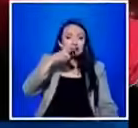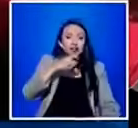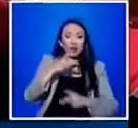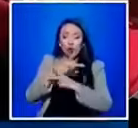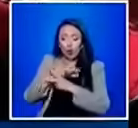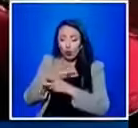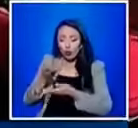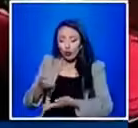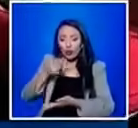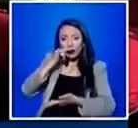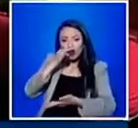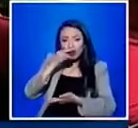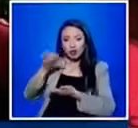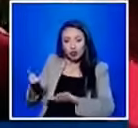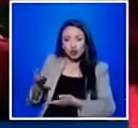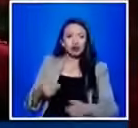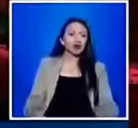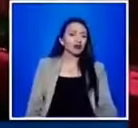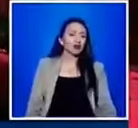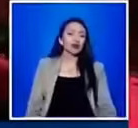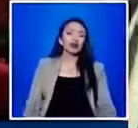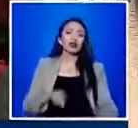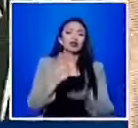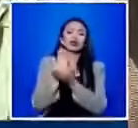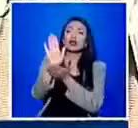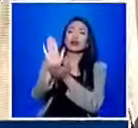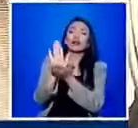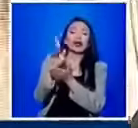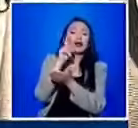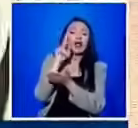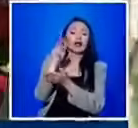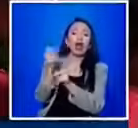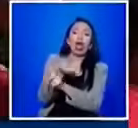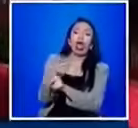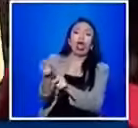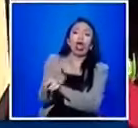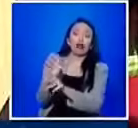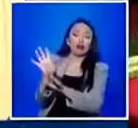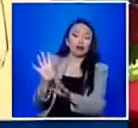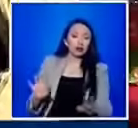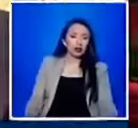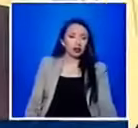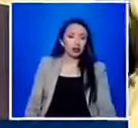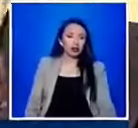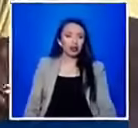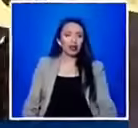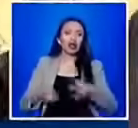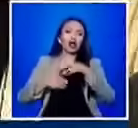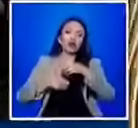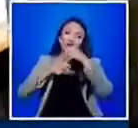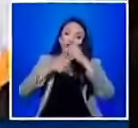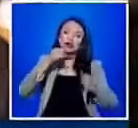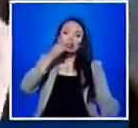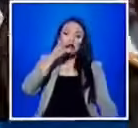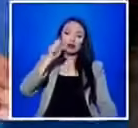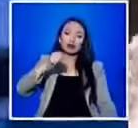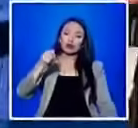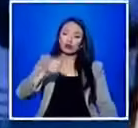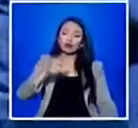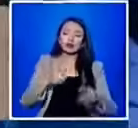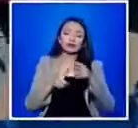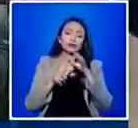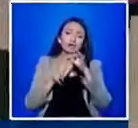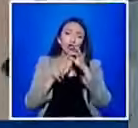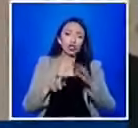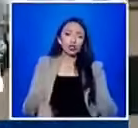precautelar la vida de los niños, entonces toca evitar no subirse para no matar a los niños. O sea, ellos son como que prioridad. Prioridad en esos tiempos, sí,